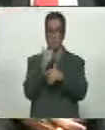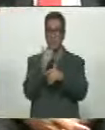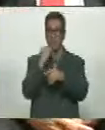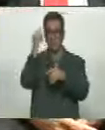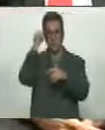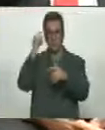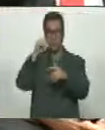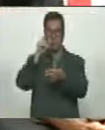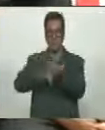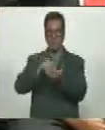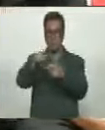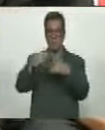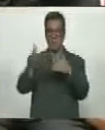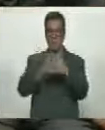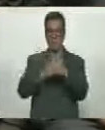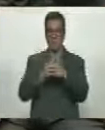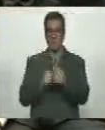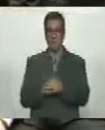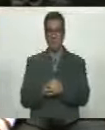la fecha exacta de ese cierre.